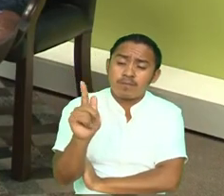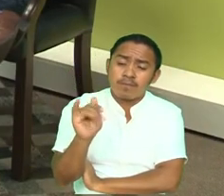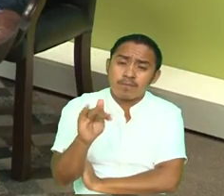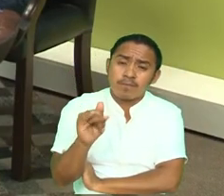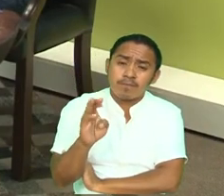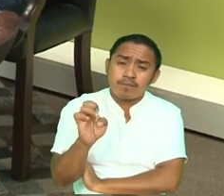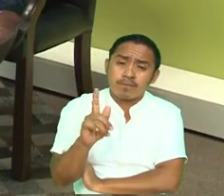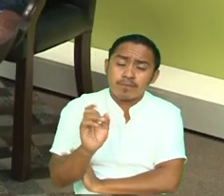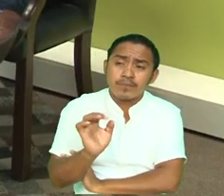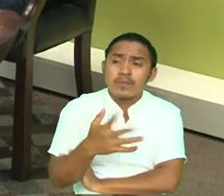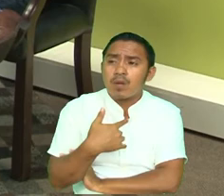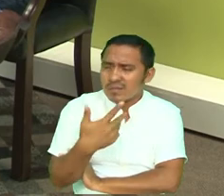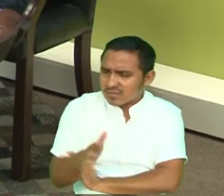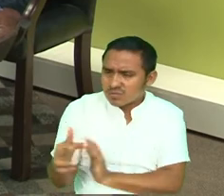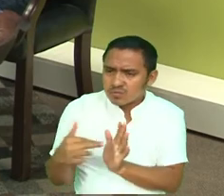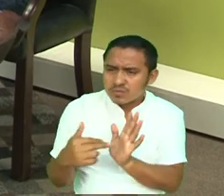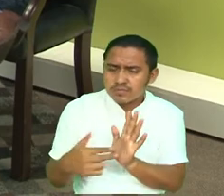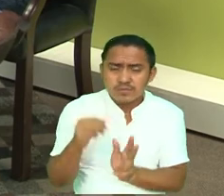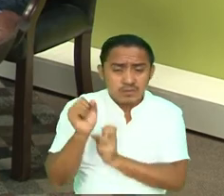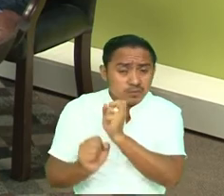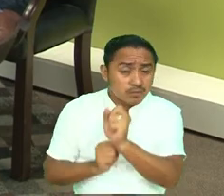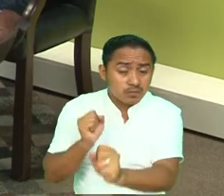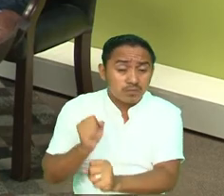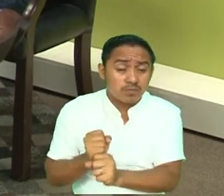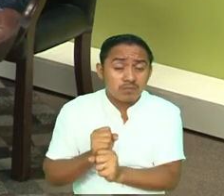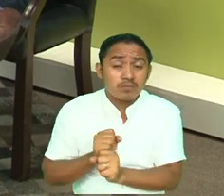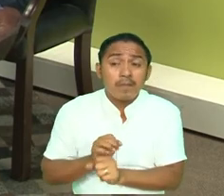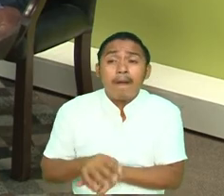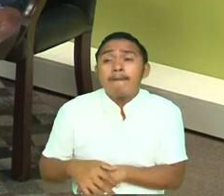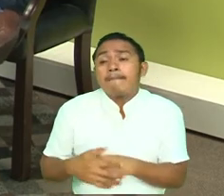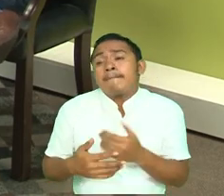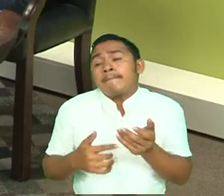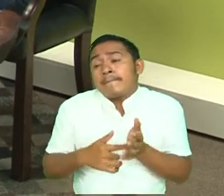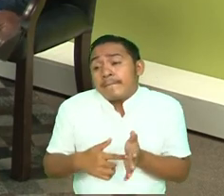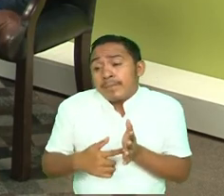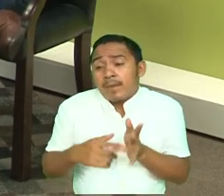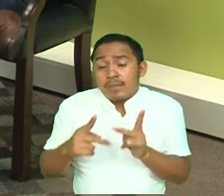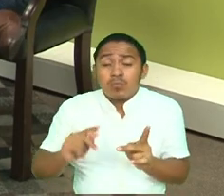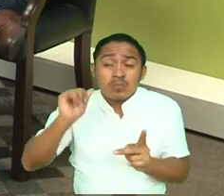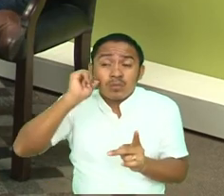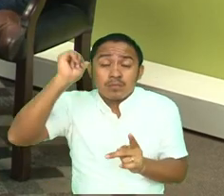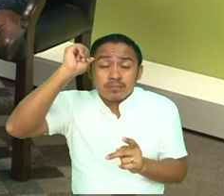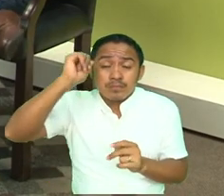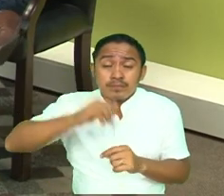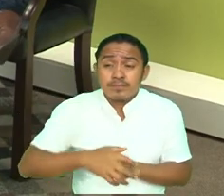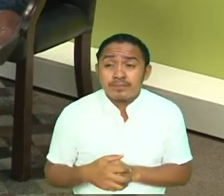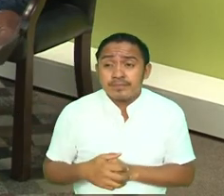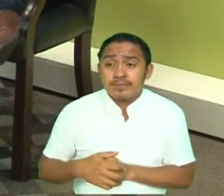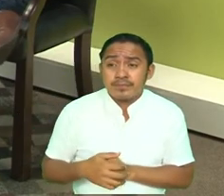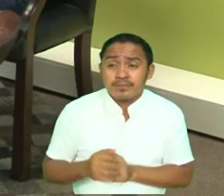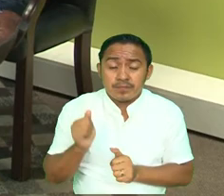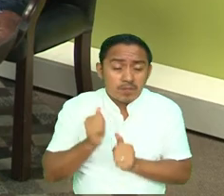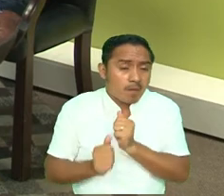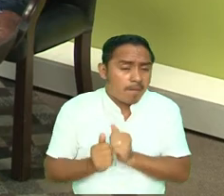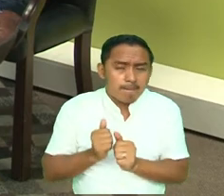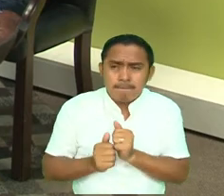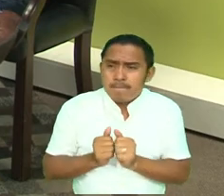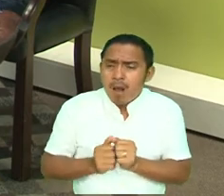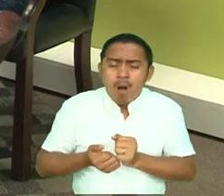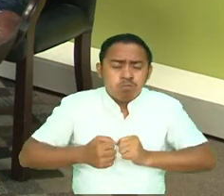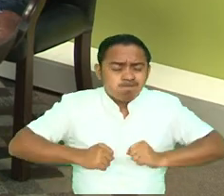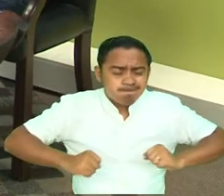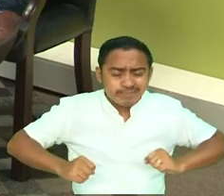eso también tiene que ver con la edad. Porque si es una persona adulta que quizás no tenga ninguna